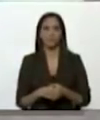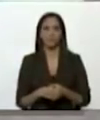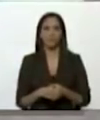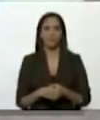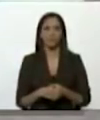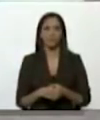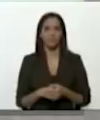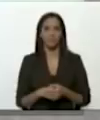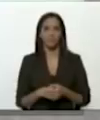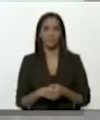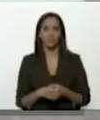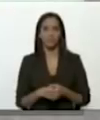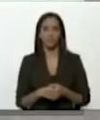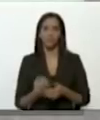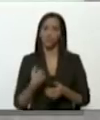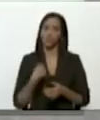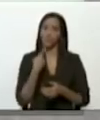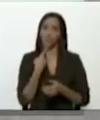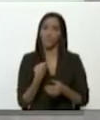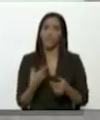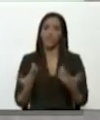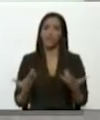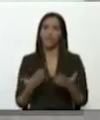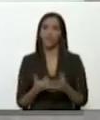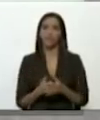Yo le dije que